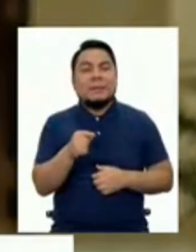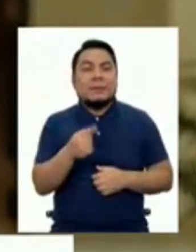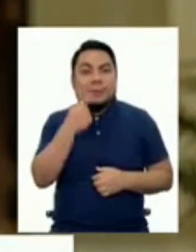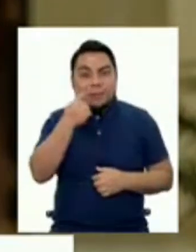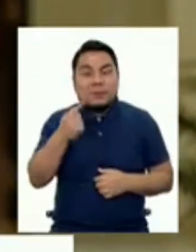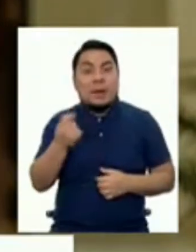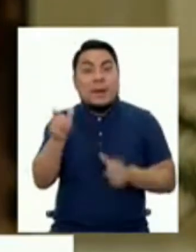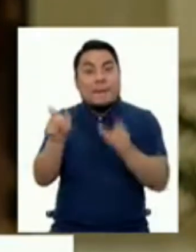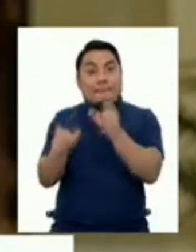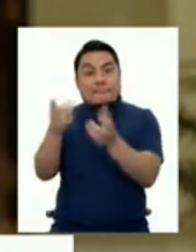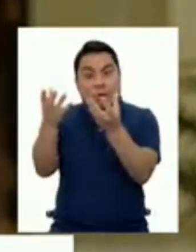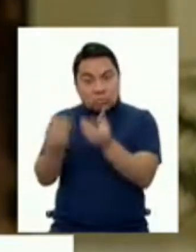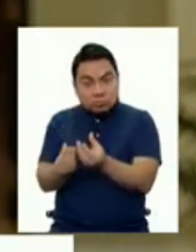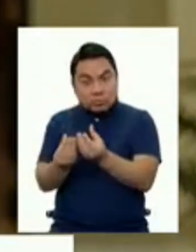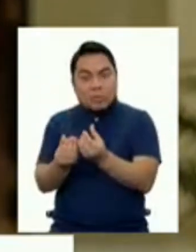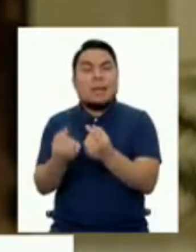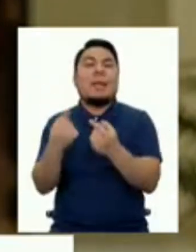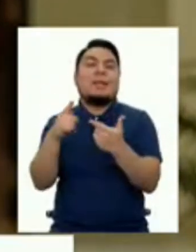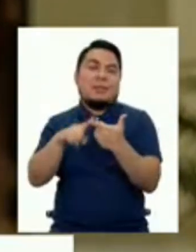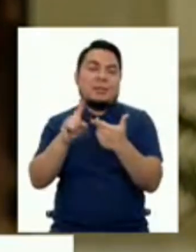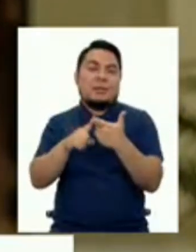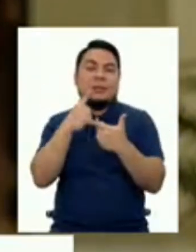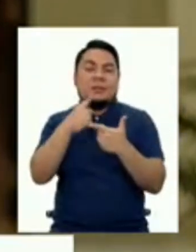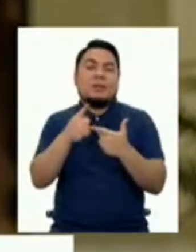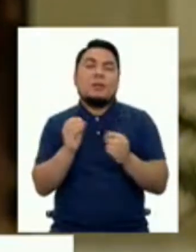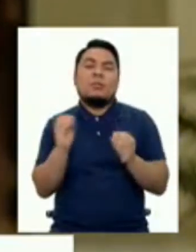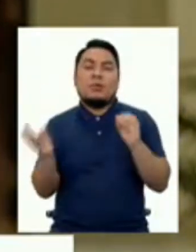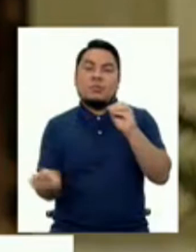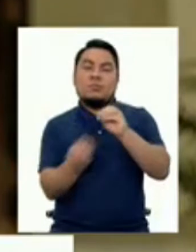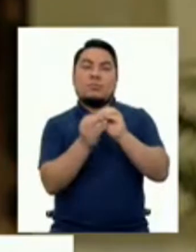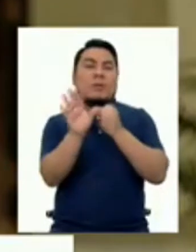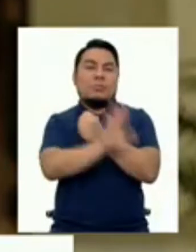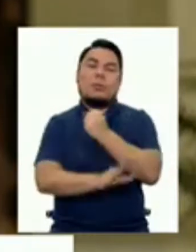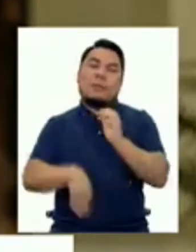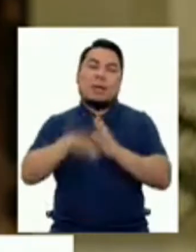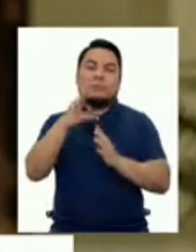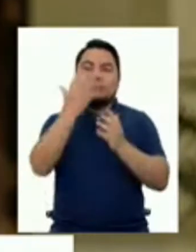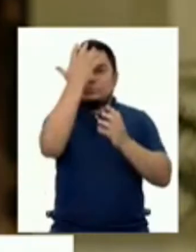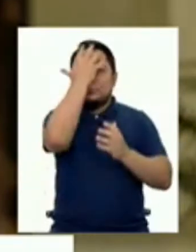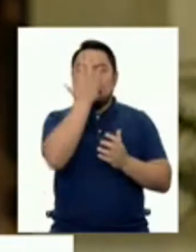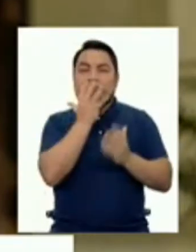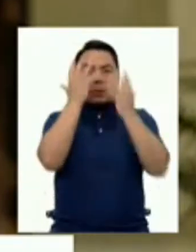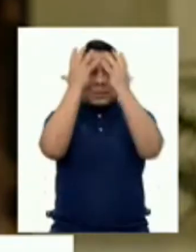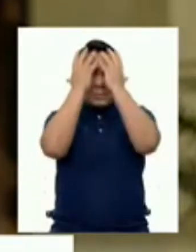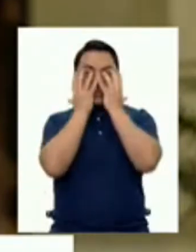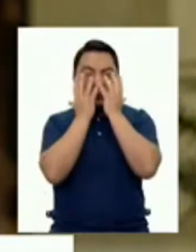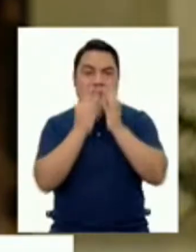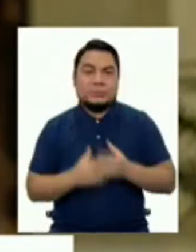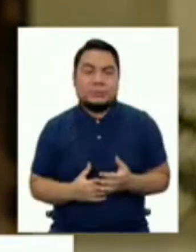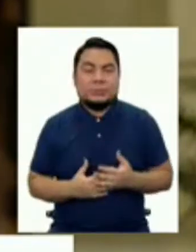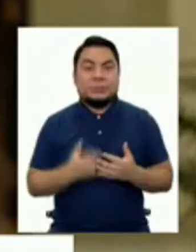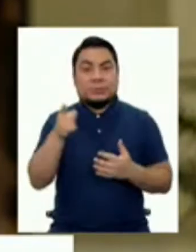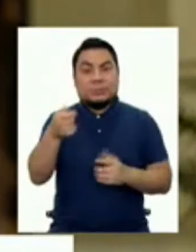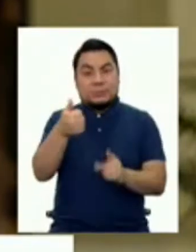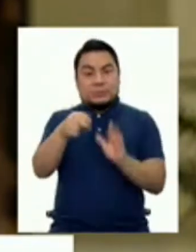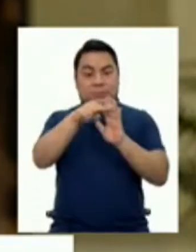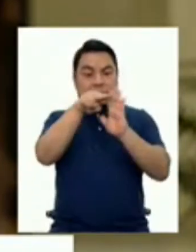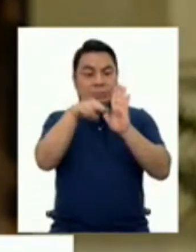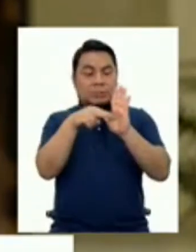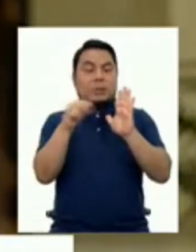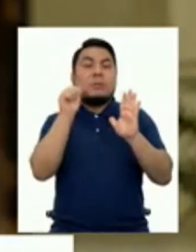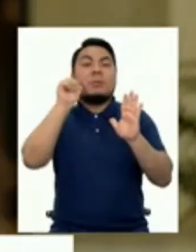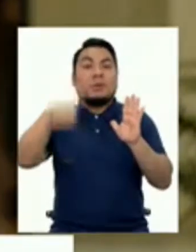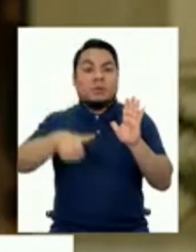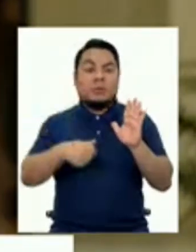un factor de seguridad adicional como es el protector facial. La misma norma, el decreto de urgencia que mañana